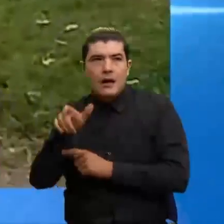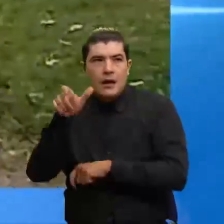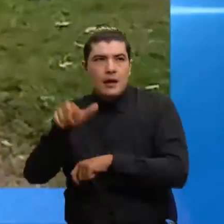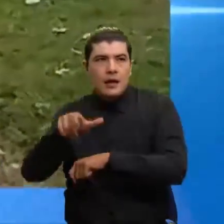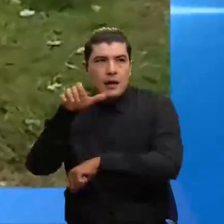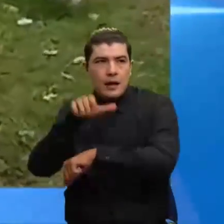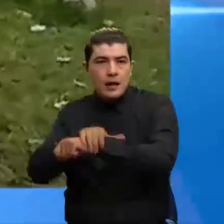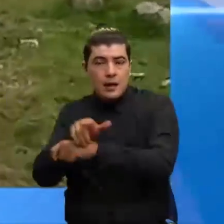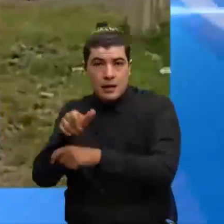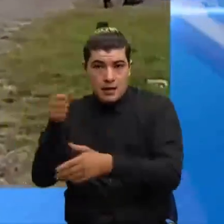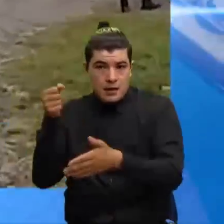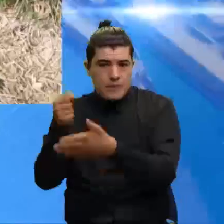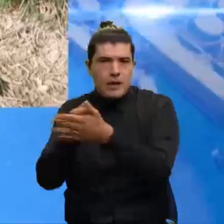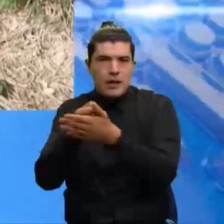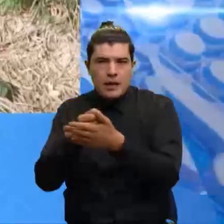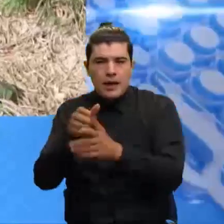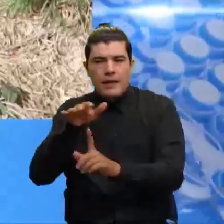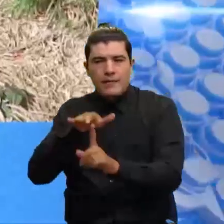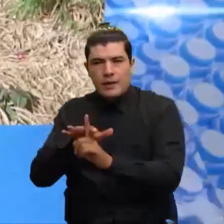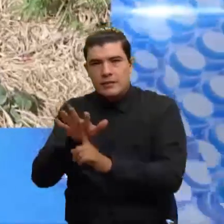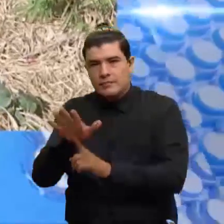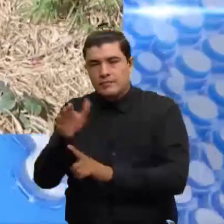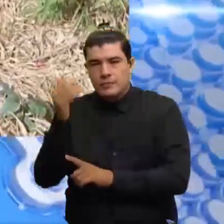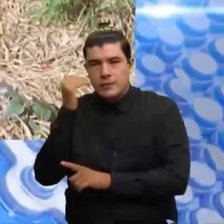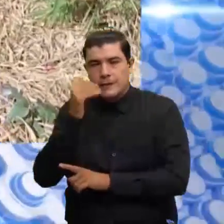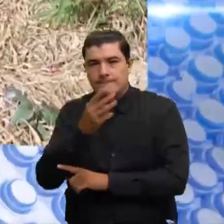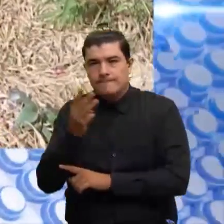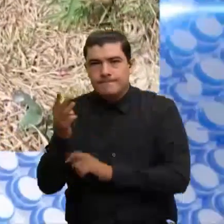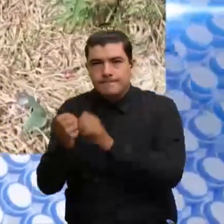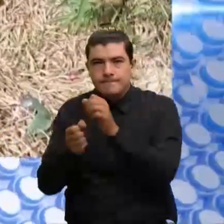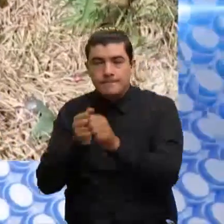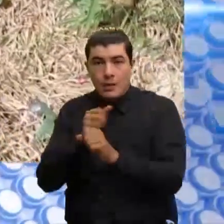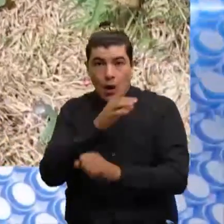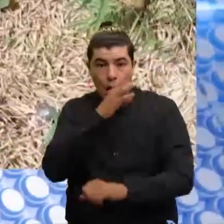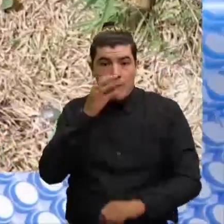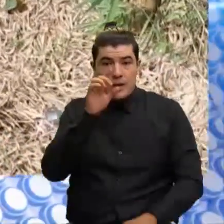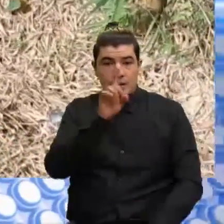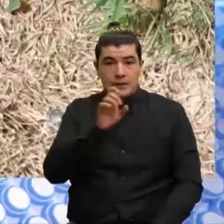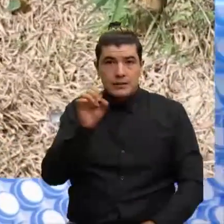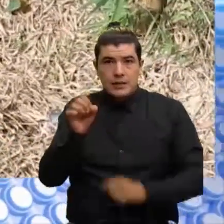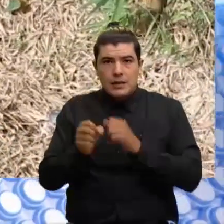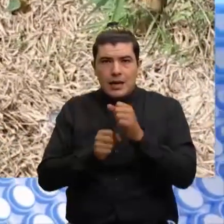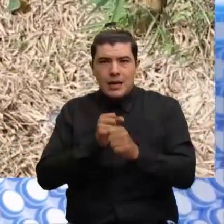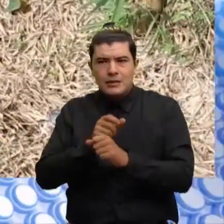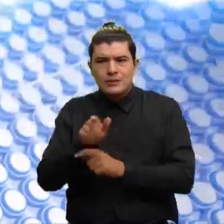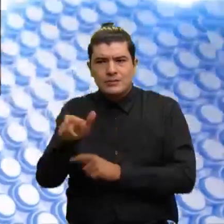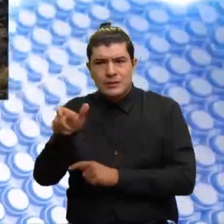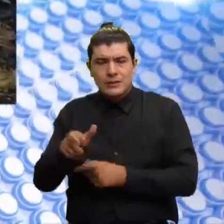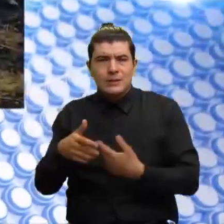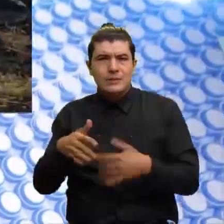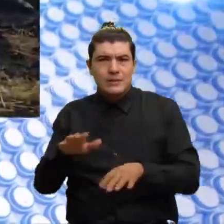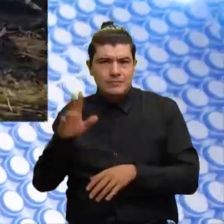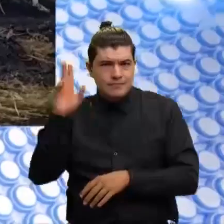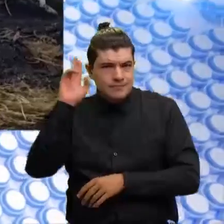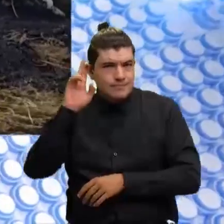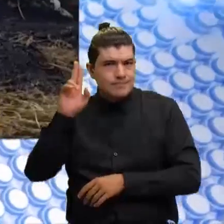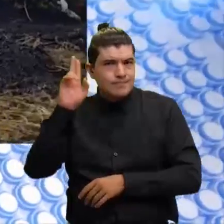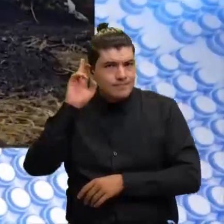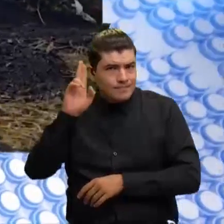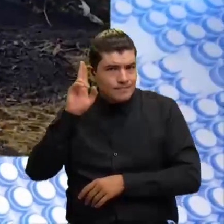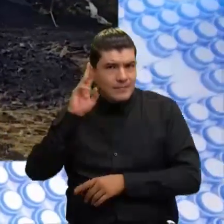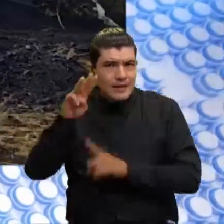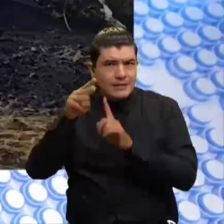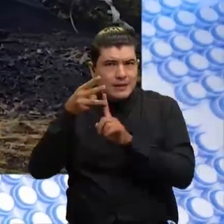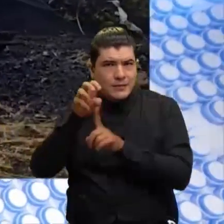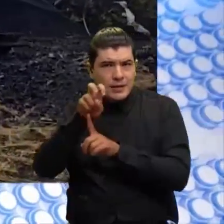tractomula que arrolló y causó la muerte a una mujer de 33 años. El hombre de 60 años presentó tercer grado de alcoholemia, por lo que fue judicializado